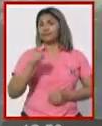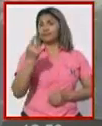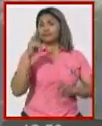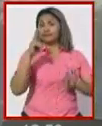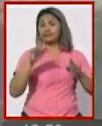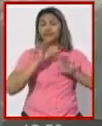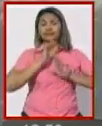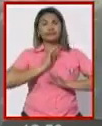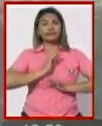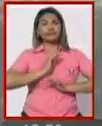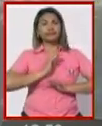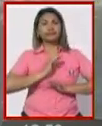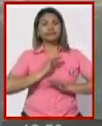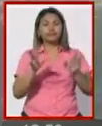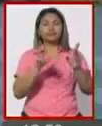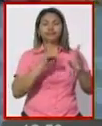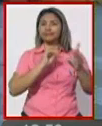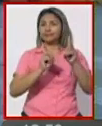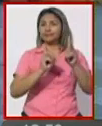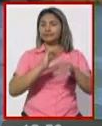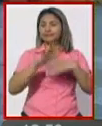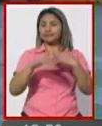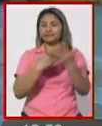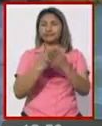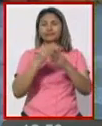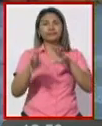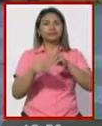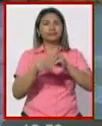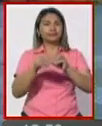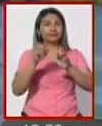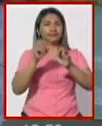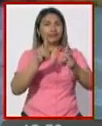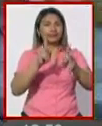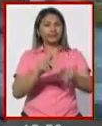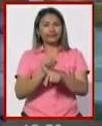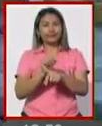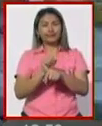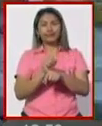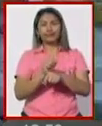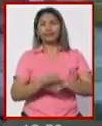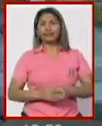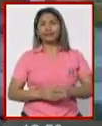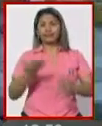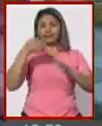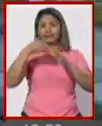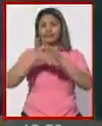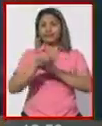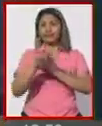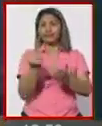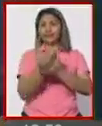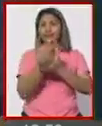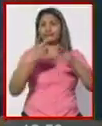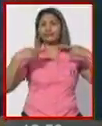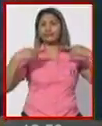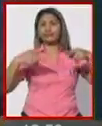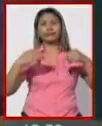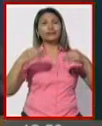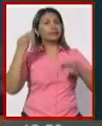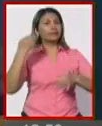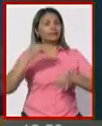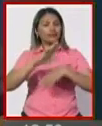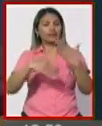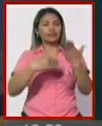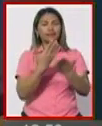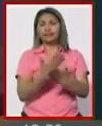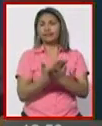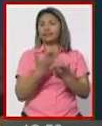salga satisfecho de este diálogo con la incorporación de sus compañeros para ingresar al mercado La Ramada. Si todo eso sale como